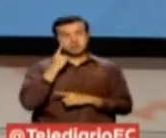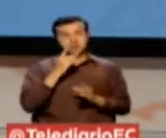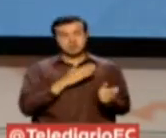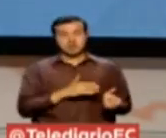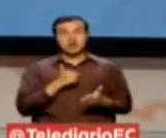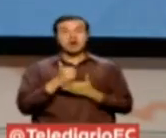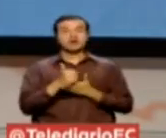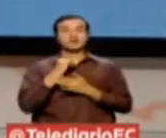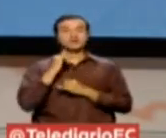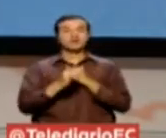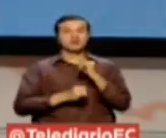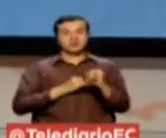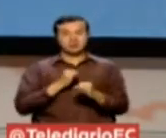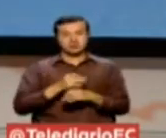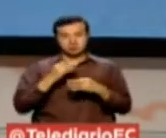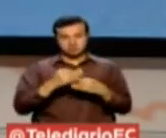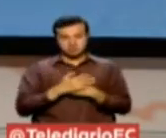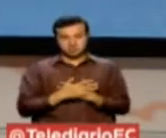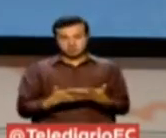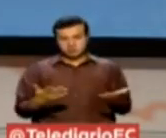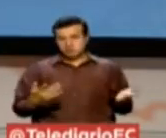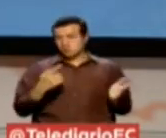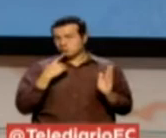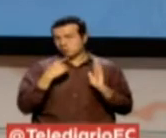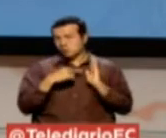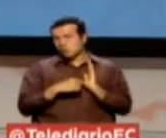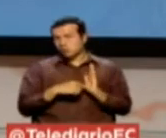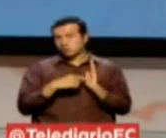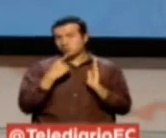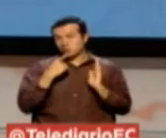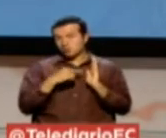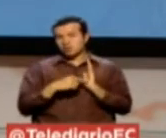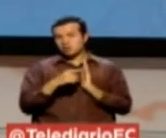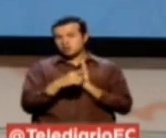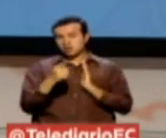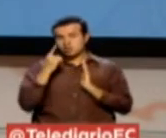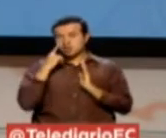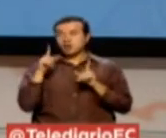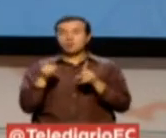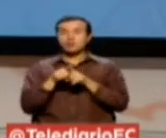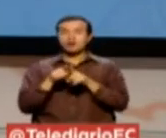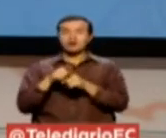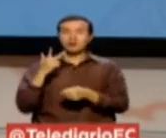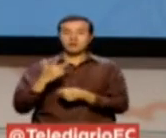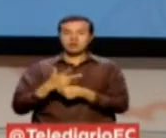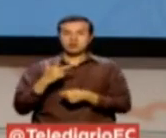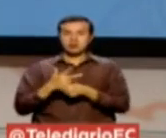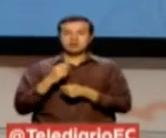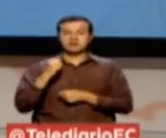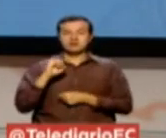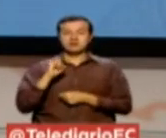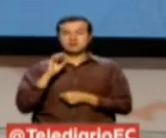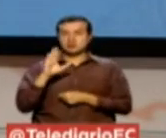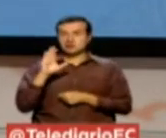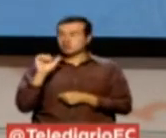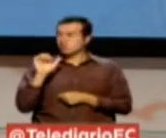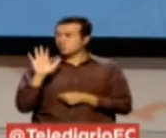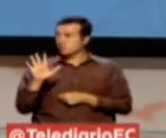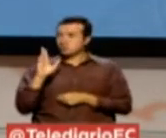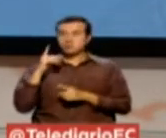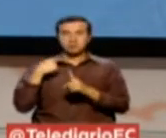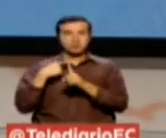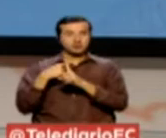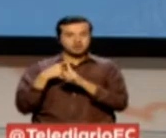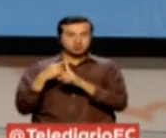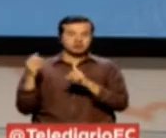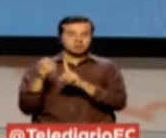ayuda internacional como aquella que funciona en Guatemala y que se llama CICIC, y qué tan buenos resultados